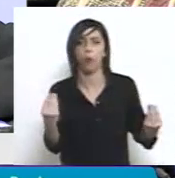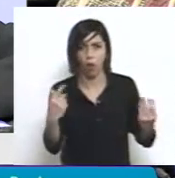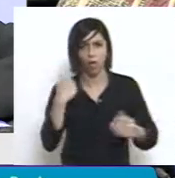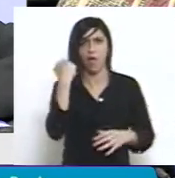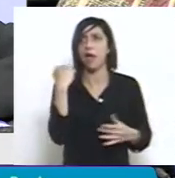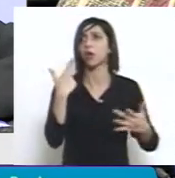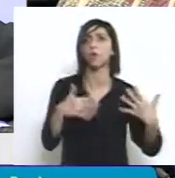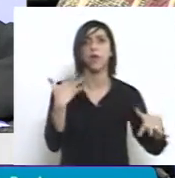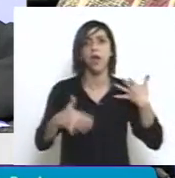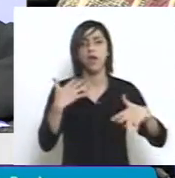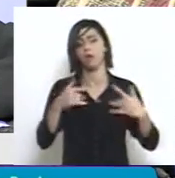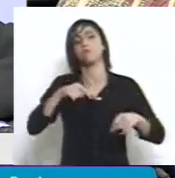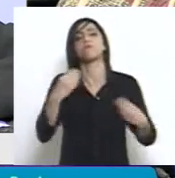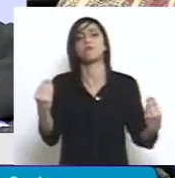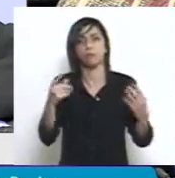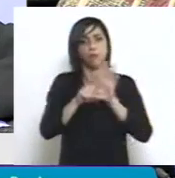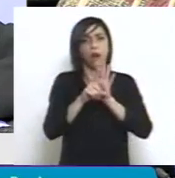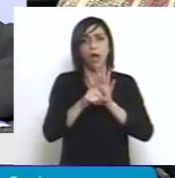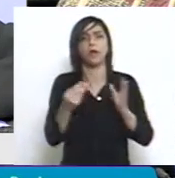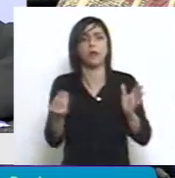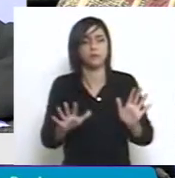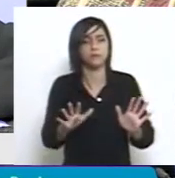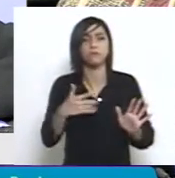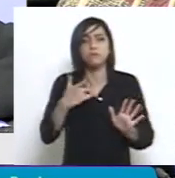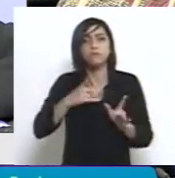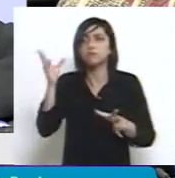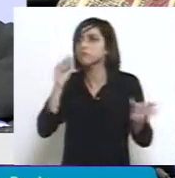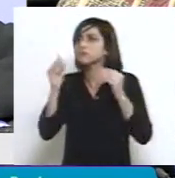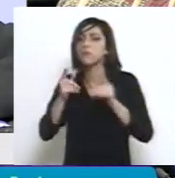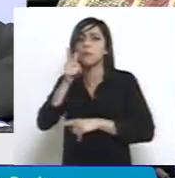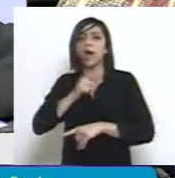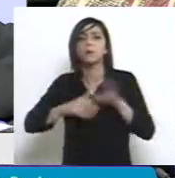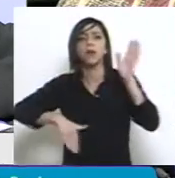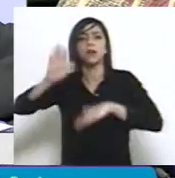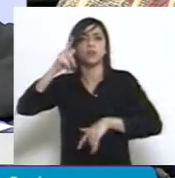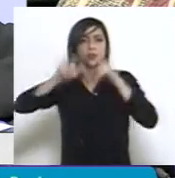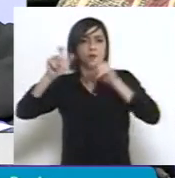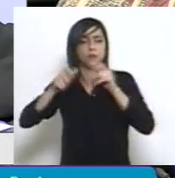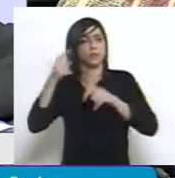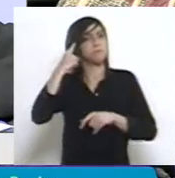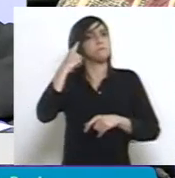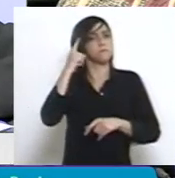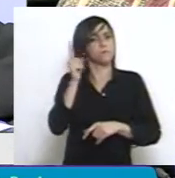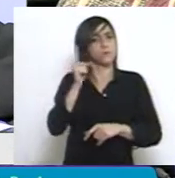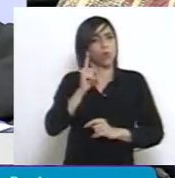que la mayoría de la gente no cree